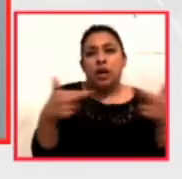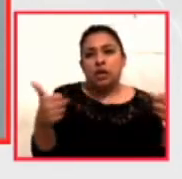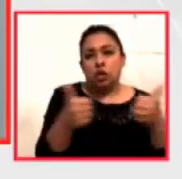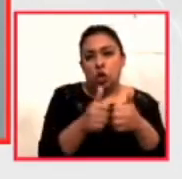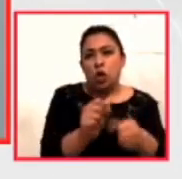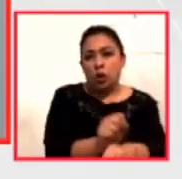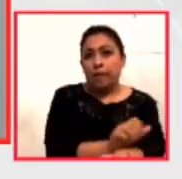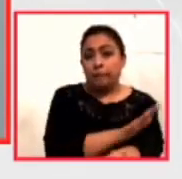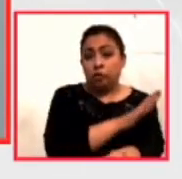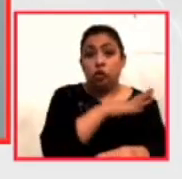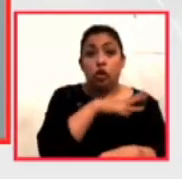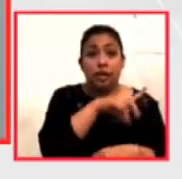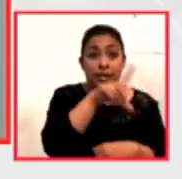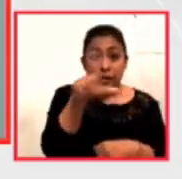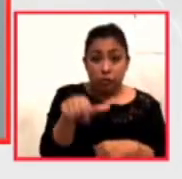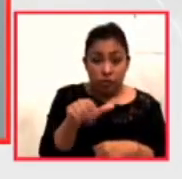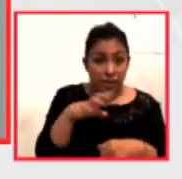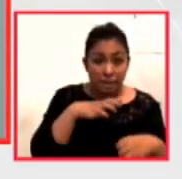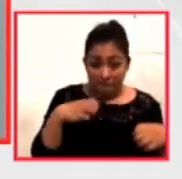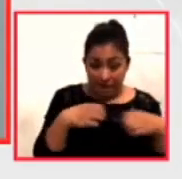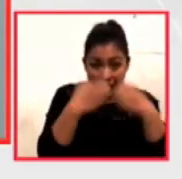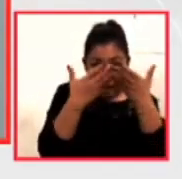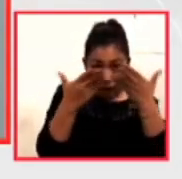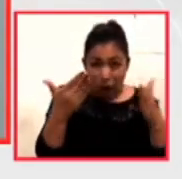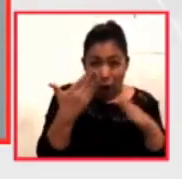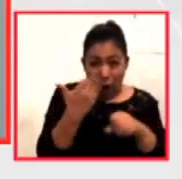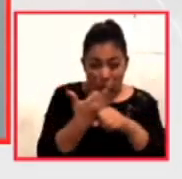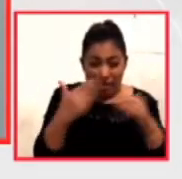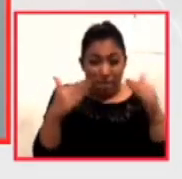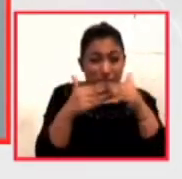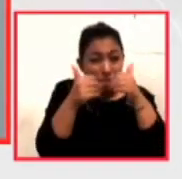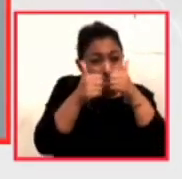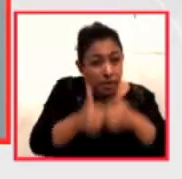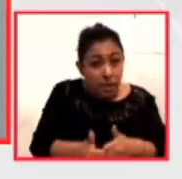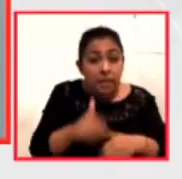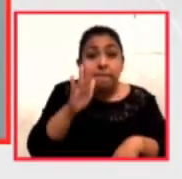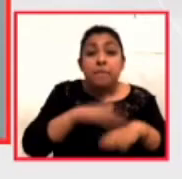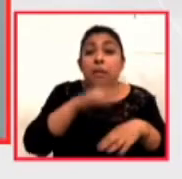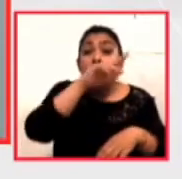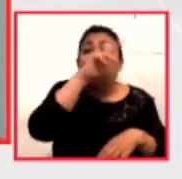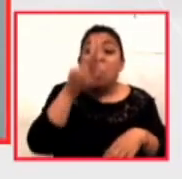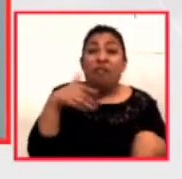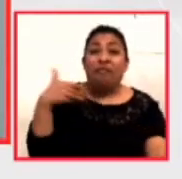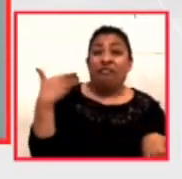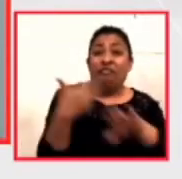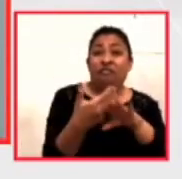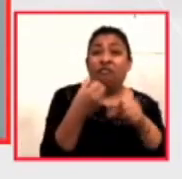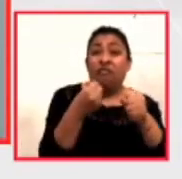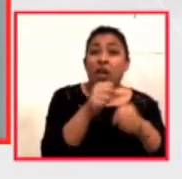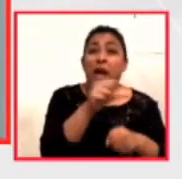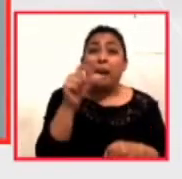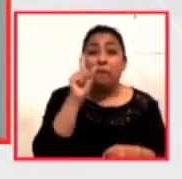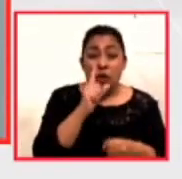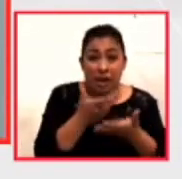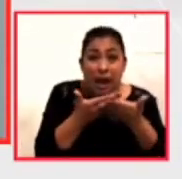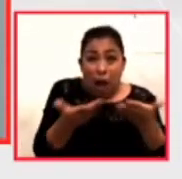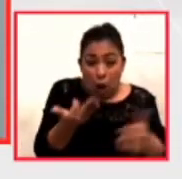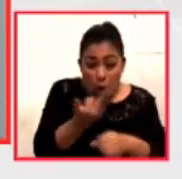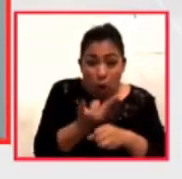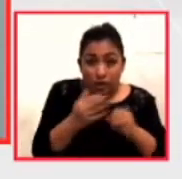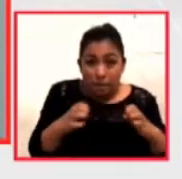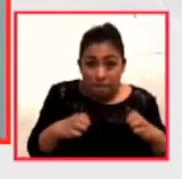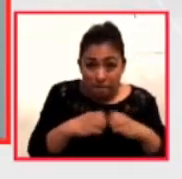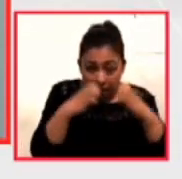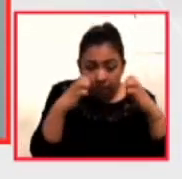emociones después de esta contingencia y sobre todo con el incremento de la violencia de género en esta situación, ¿no? Abrir